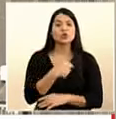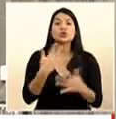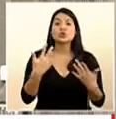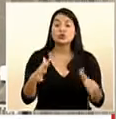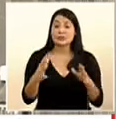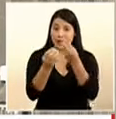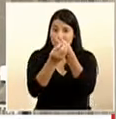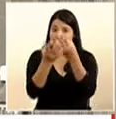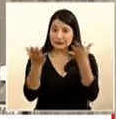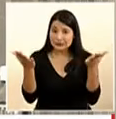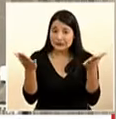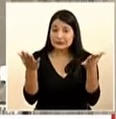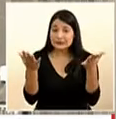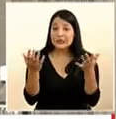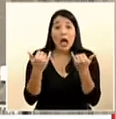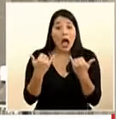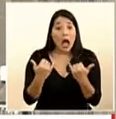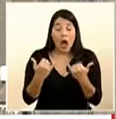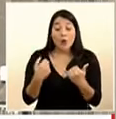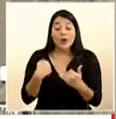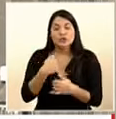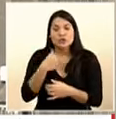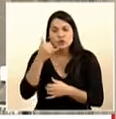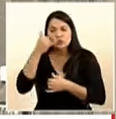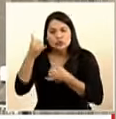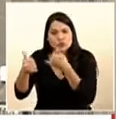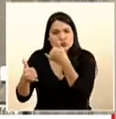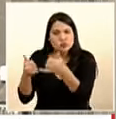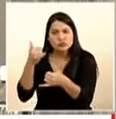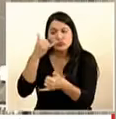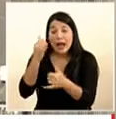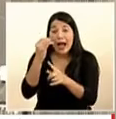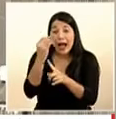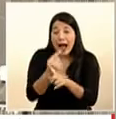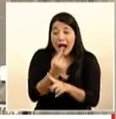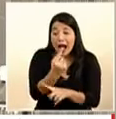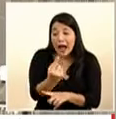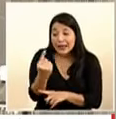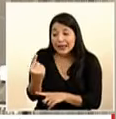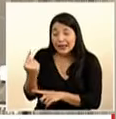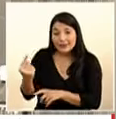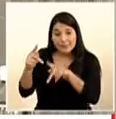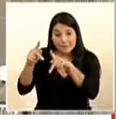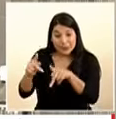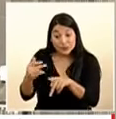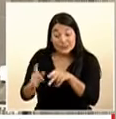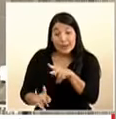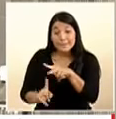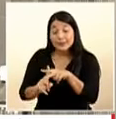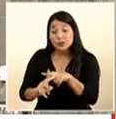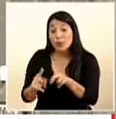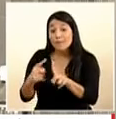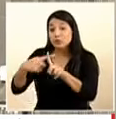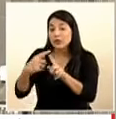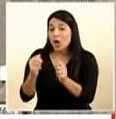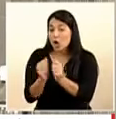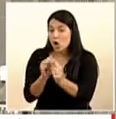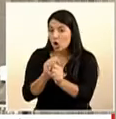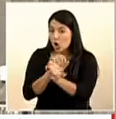hay un seguimiento telefónico a cada persona que es diagnosticada con kobe 19